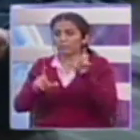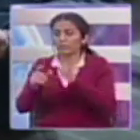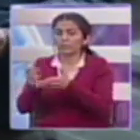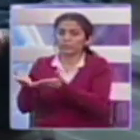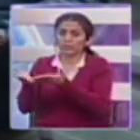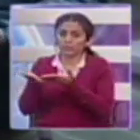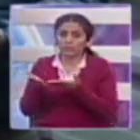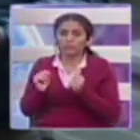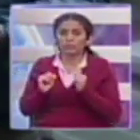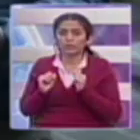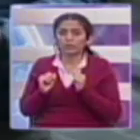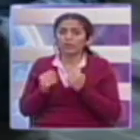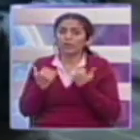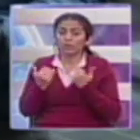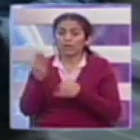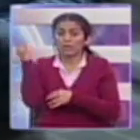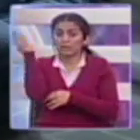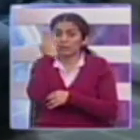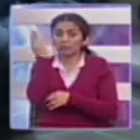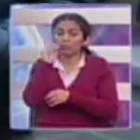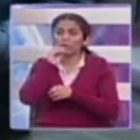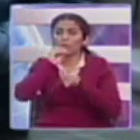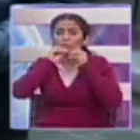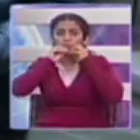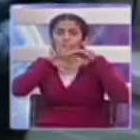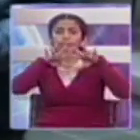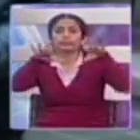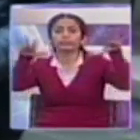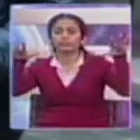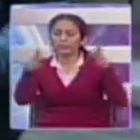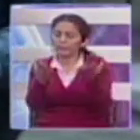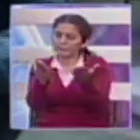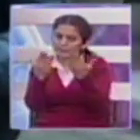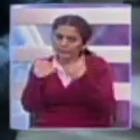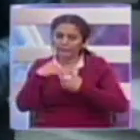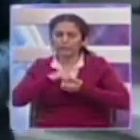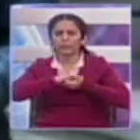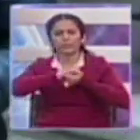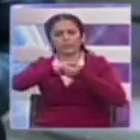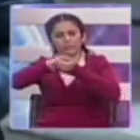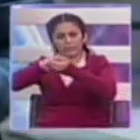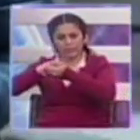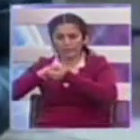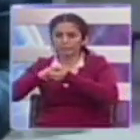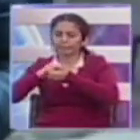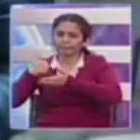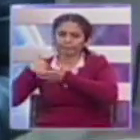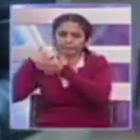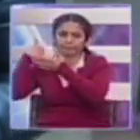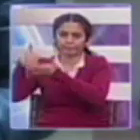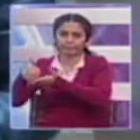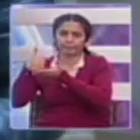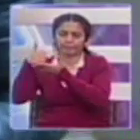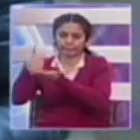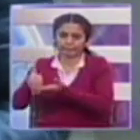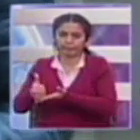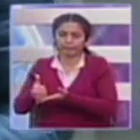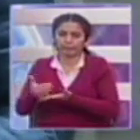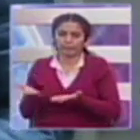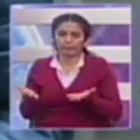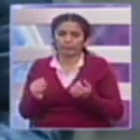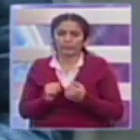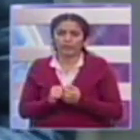comunicación, esperamos que la solidaridad se reactive, sobre todo porque sabemos y entendemos que los daños no son como lo que muchas personas